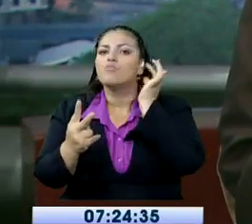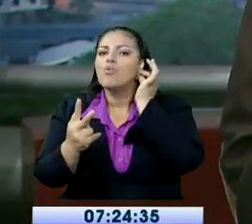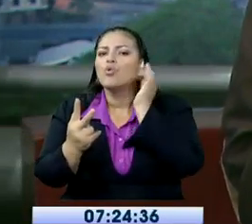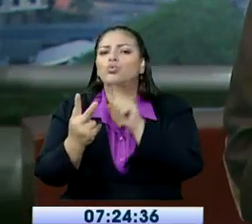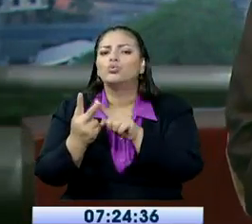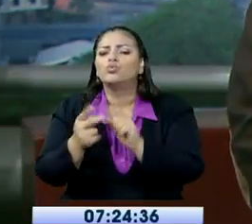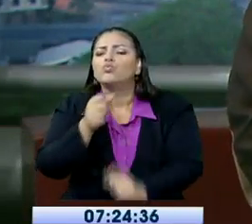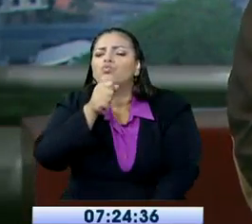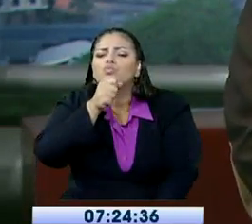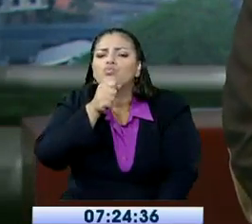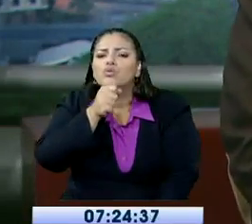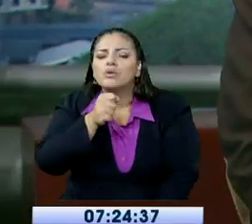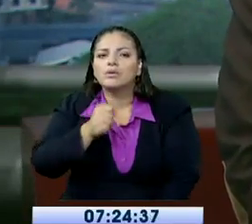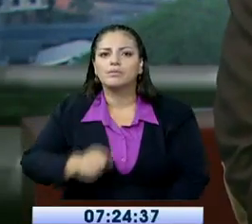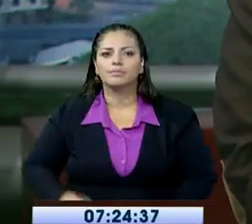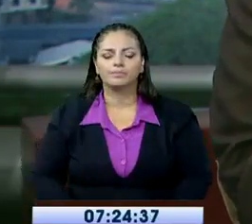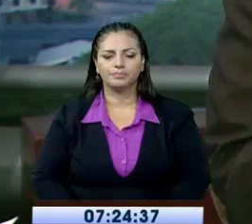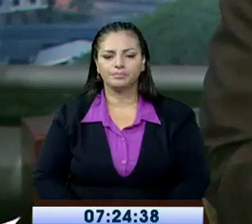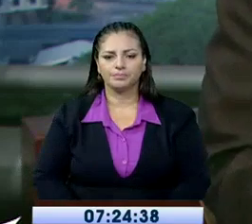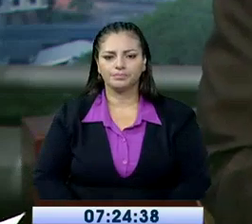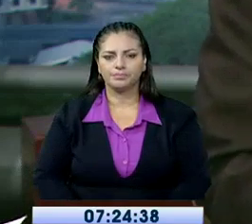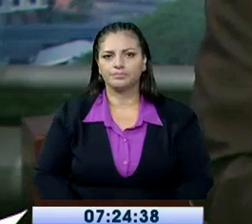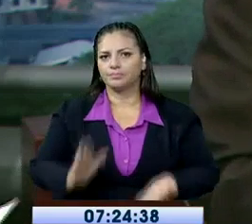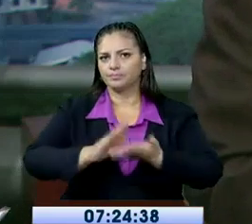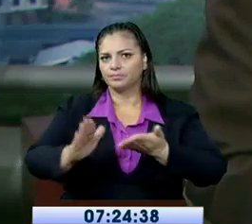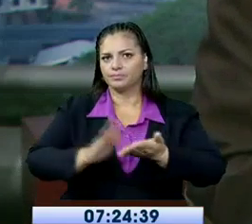sector de Calderón, al norte de Quito.